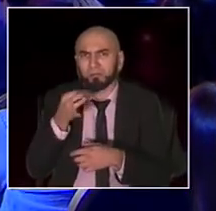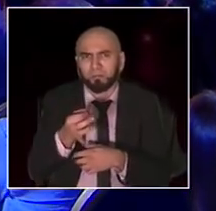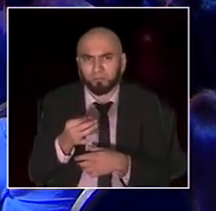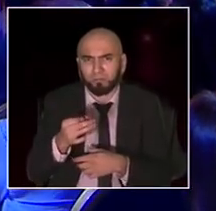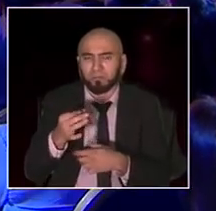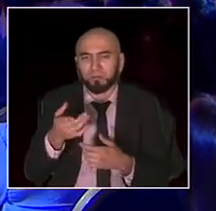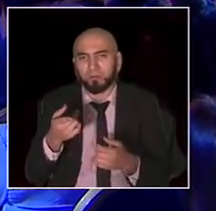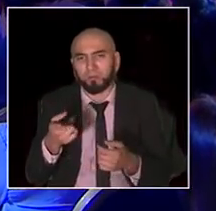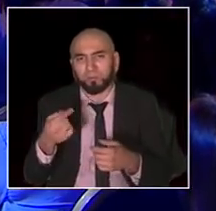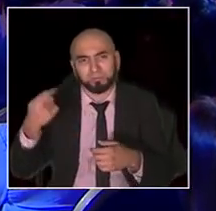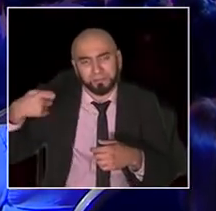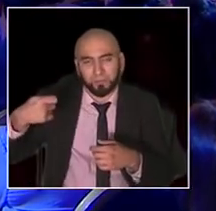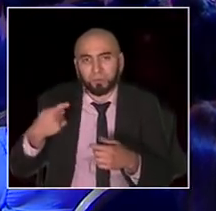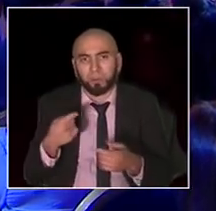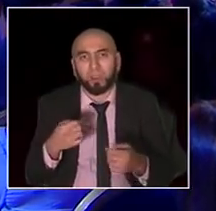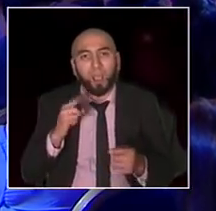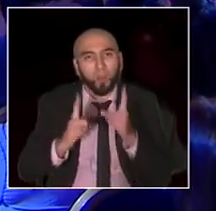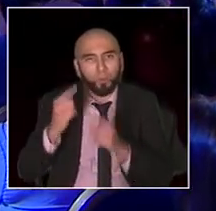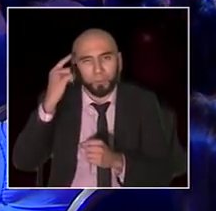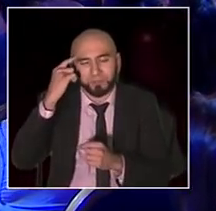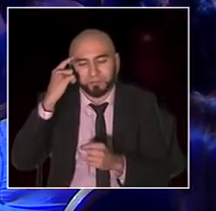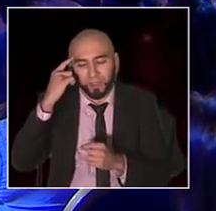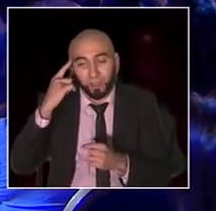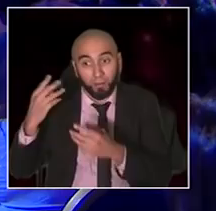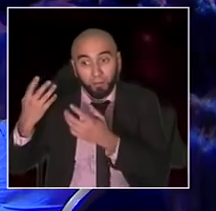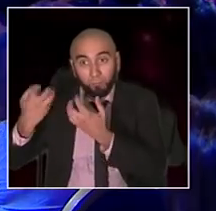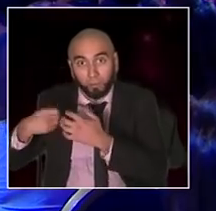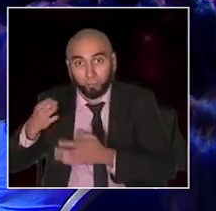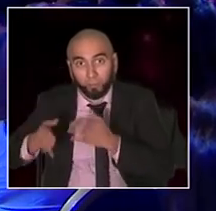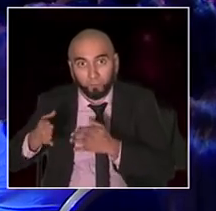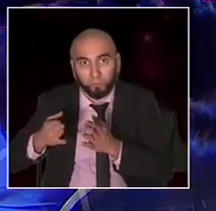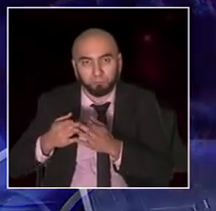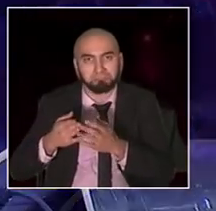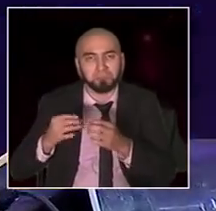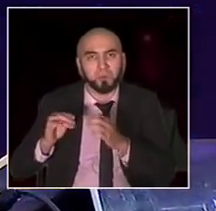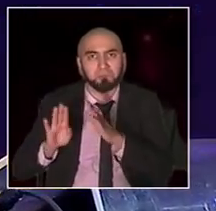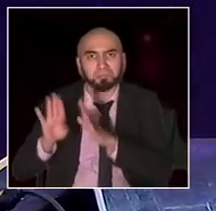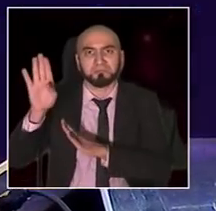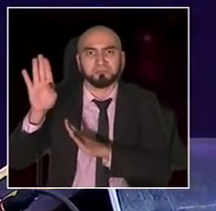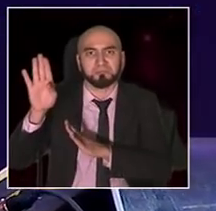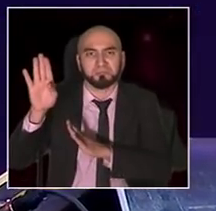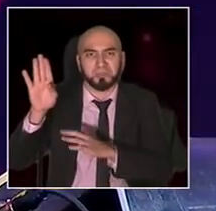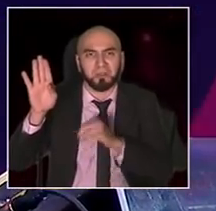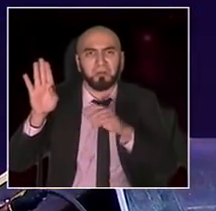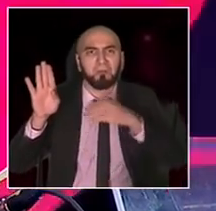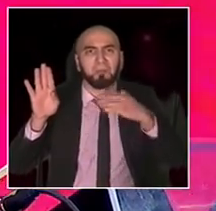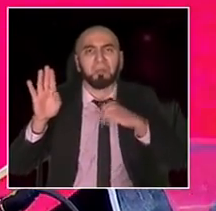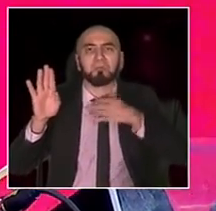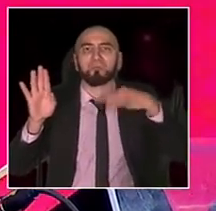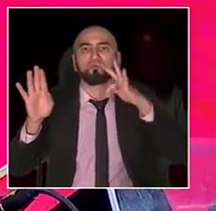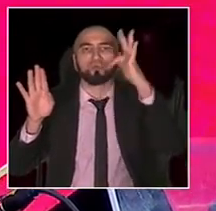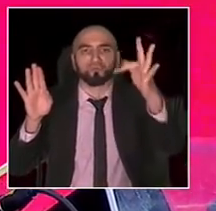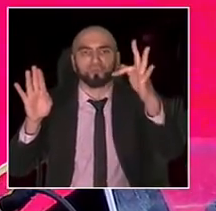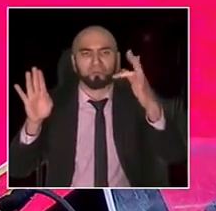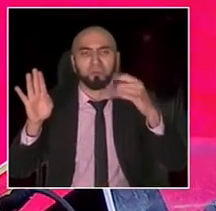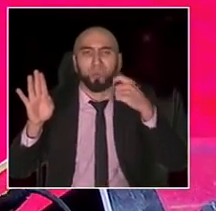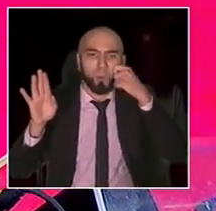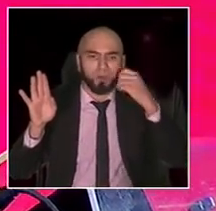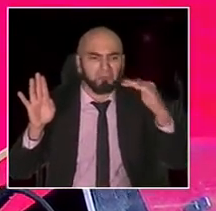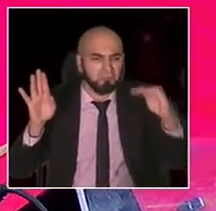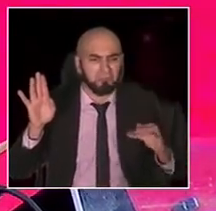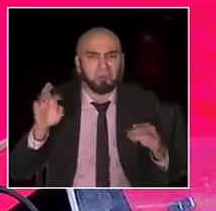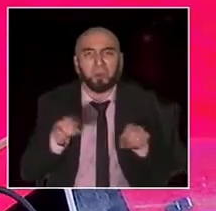que finalmente las máquinas van a ganar la batalla y significa que el hombre va a pasar a ser una especie de mascota de las máquinas, como dijo Hawkins.